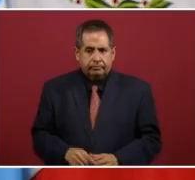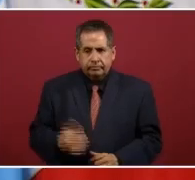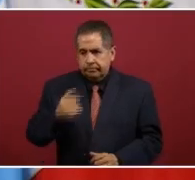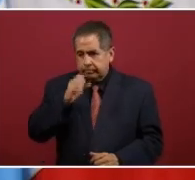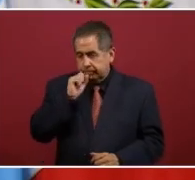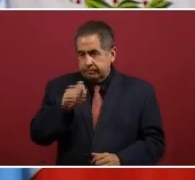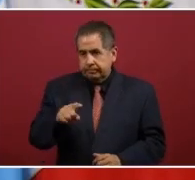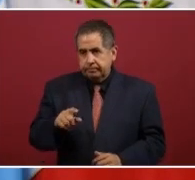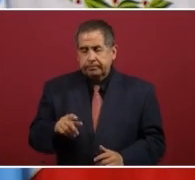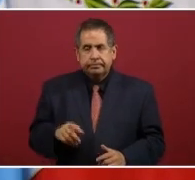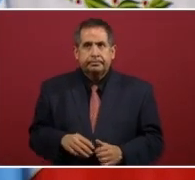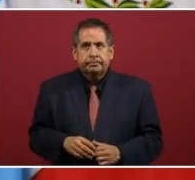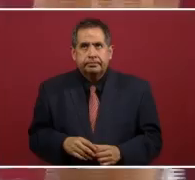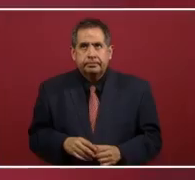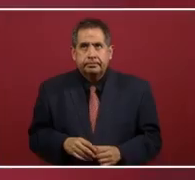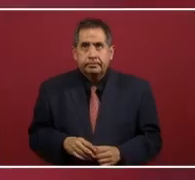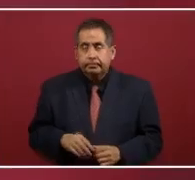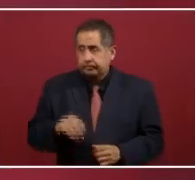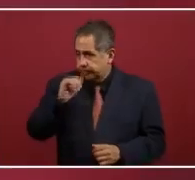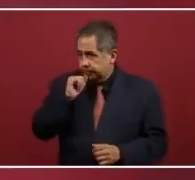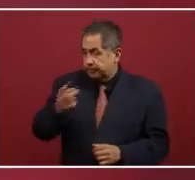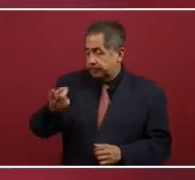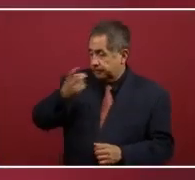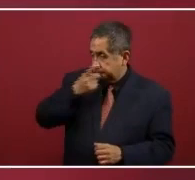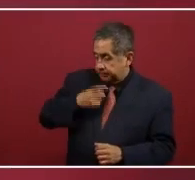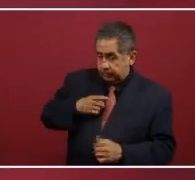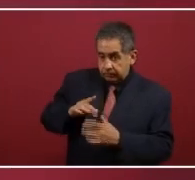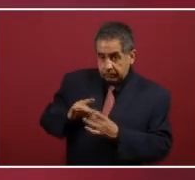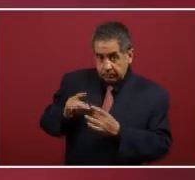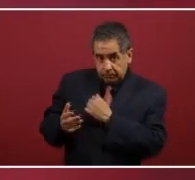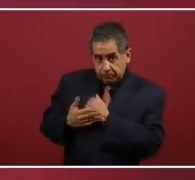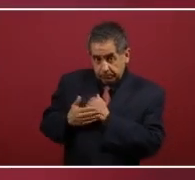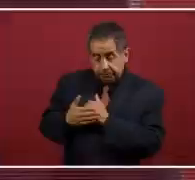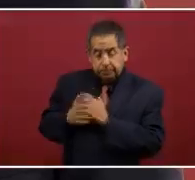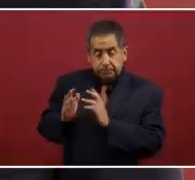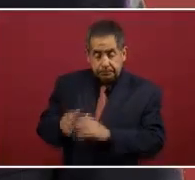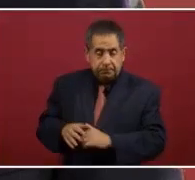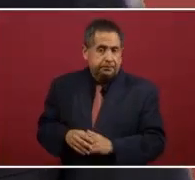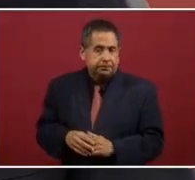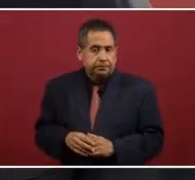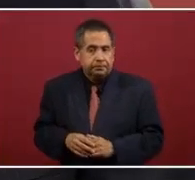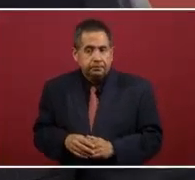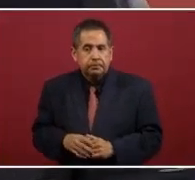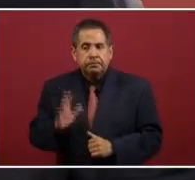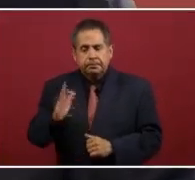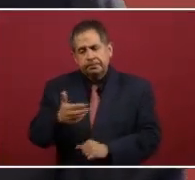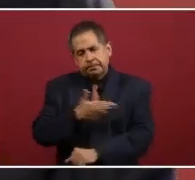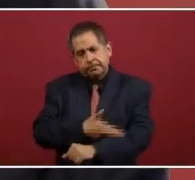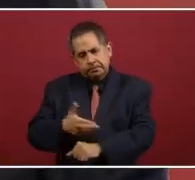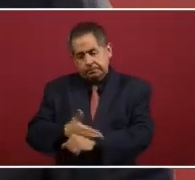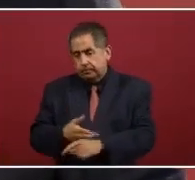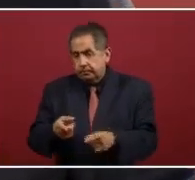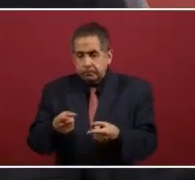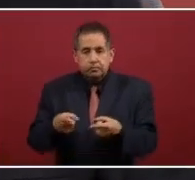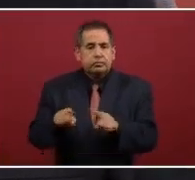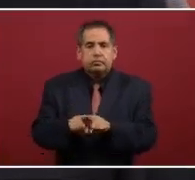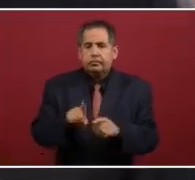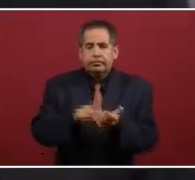Y tengo también entendido de que se está haciendo lo mismo con